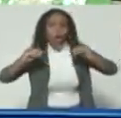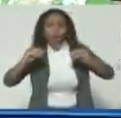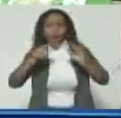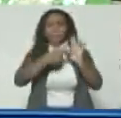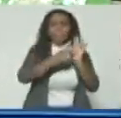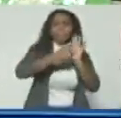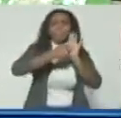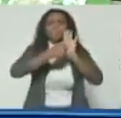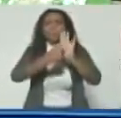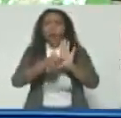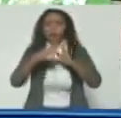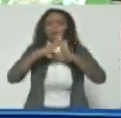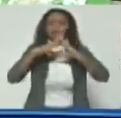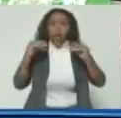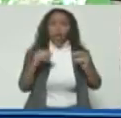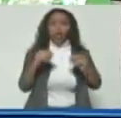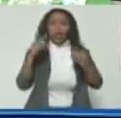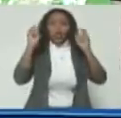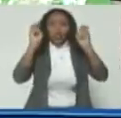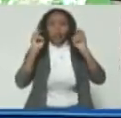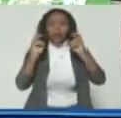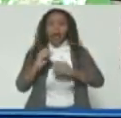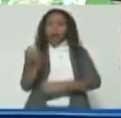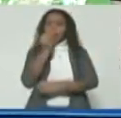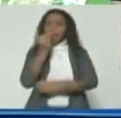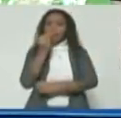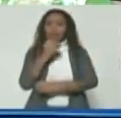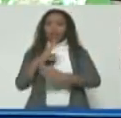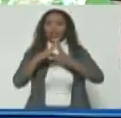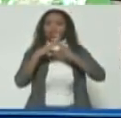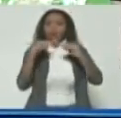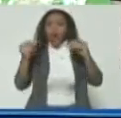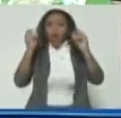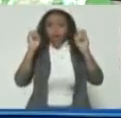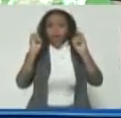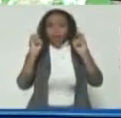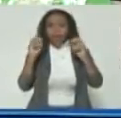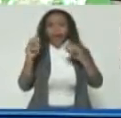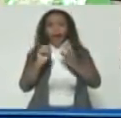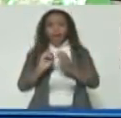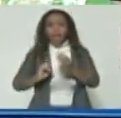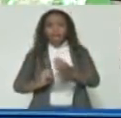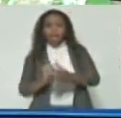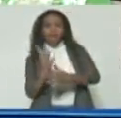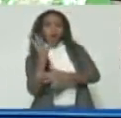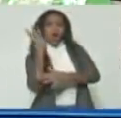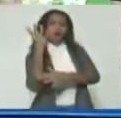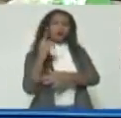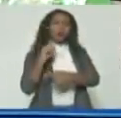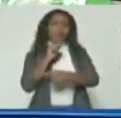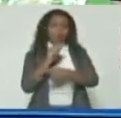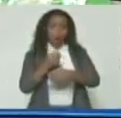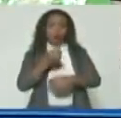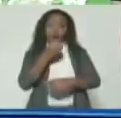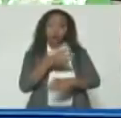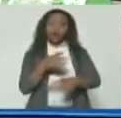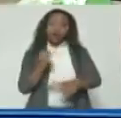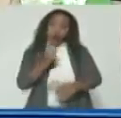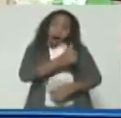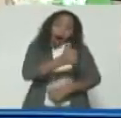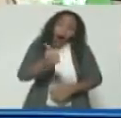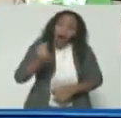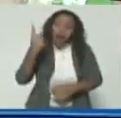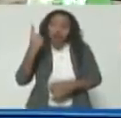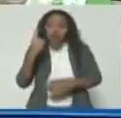presentaciones, de todos los productos agroalimentarios, de todos los productos alimentarios, que florezcan y que, bueno, cada quien se